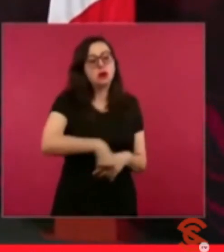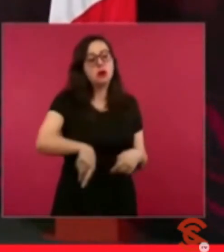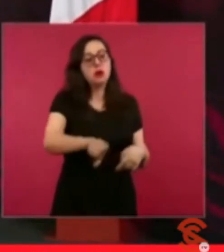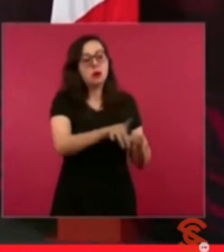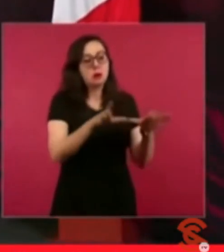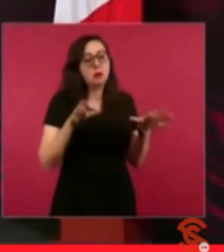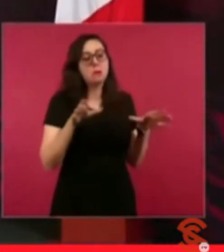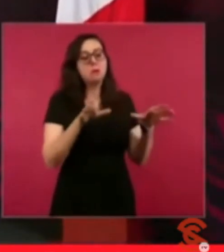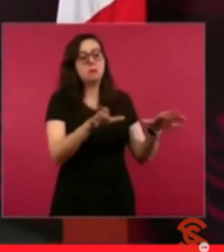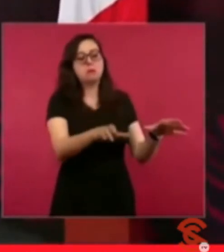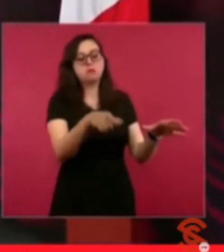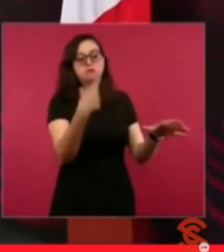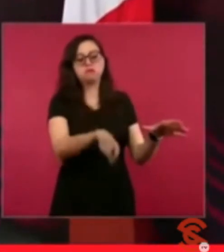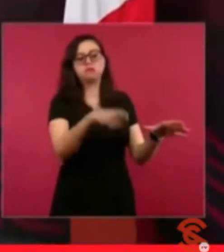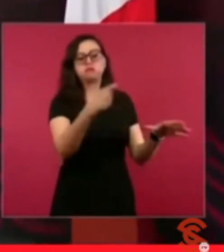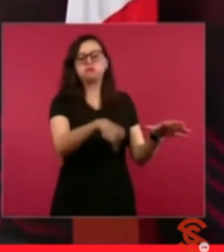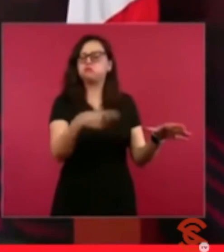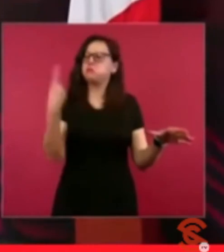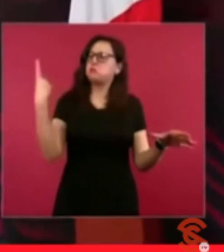de los potentados.